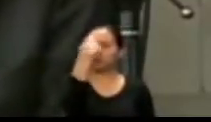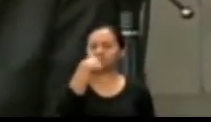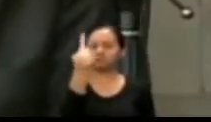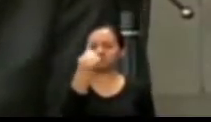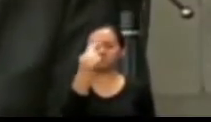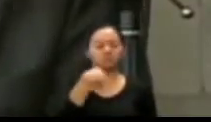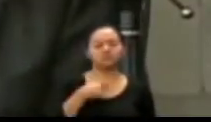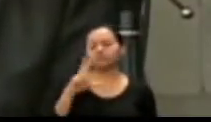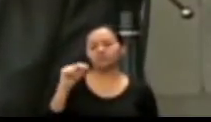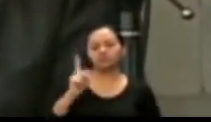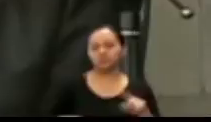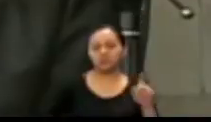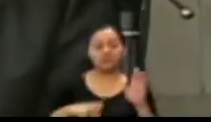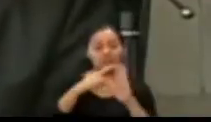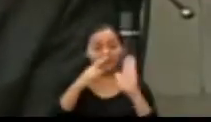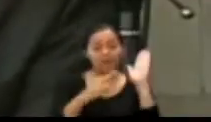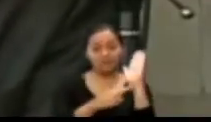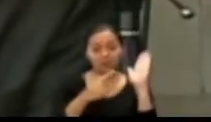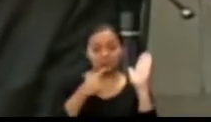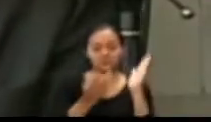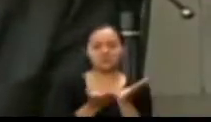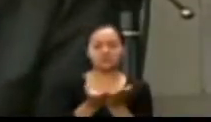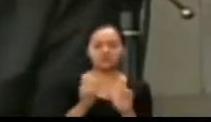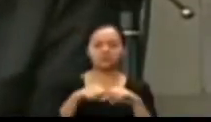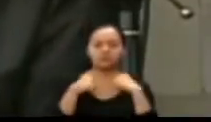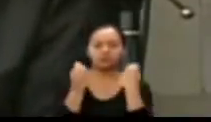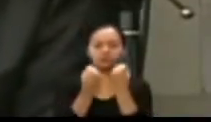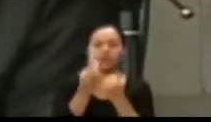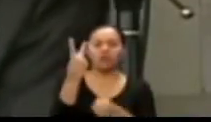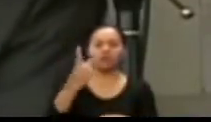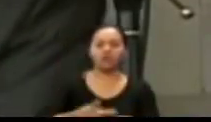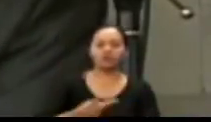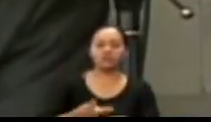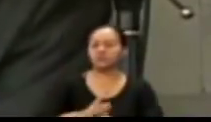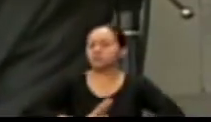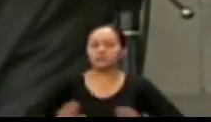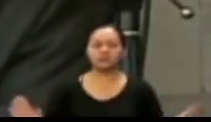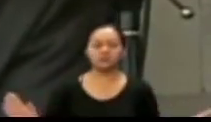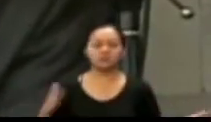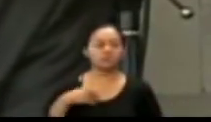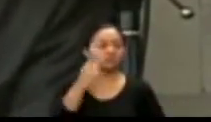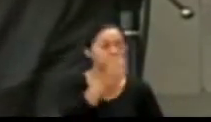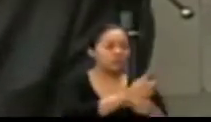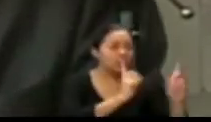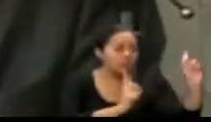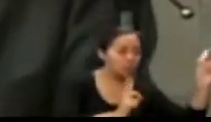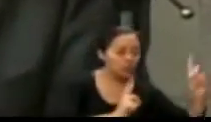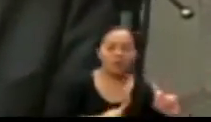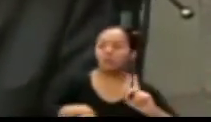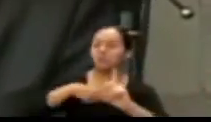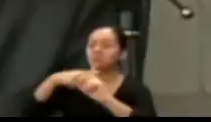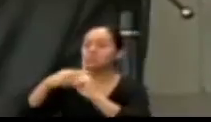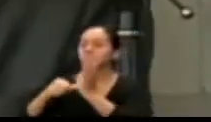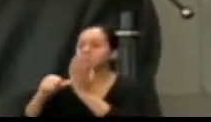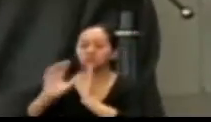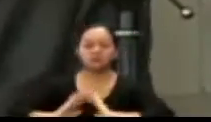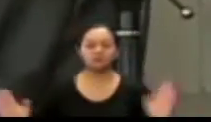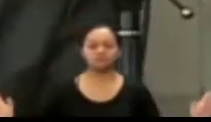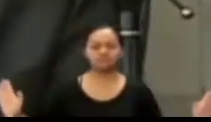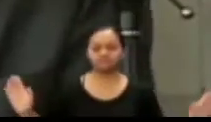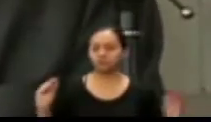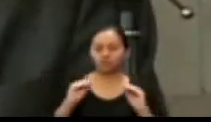profesión, sino una, digamos, un servicio social que se hace en una etapa distinta y precisa de nuestra vida, pero esa es nuestra